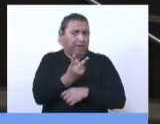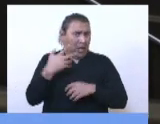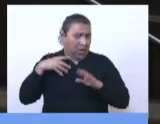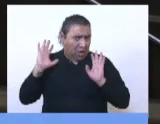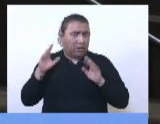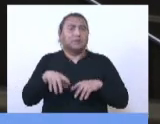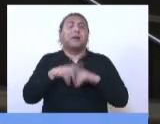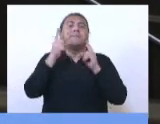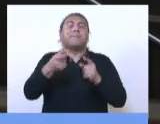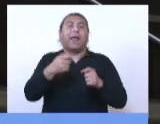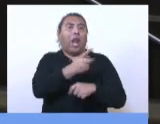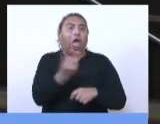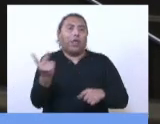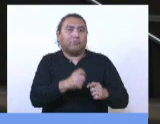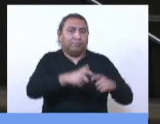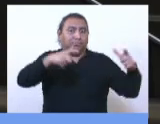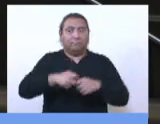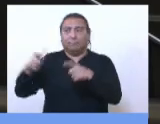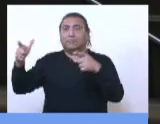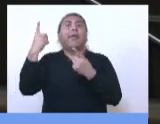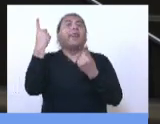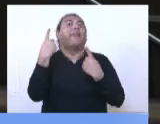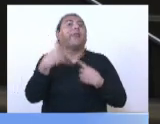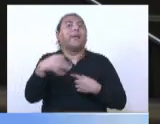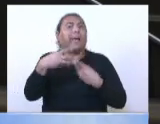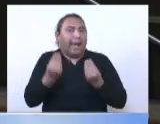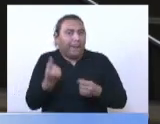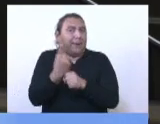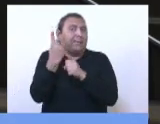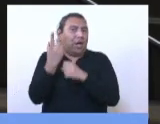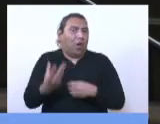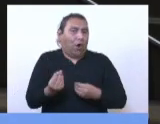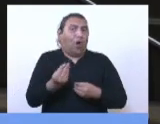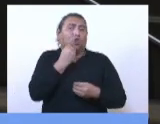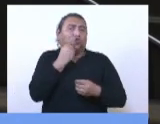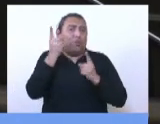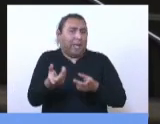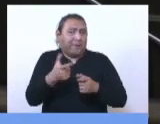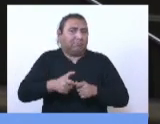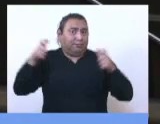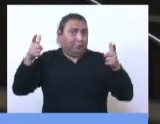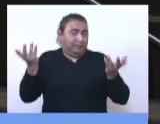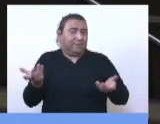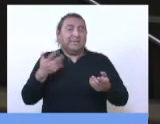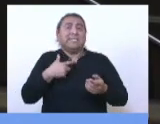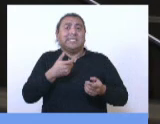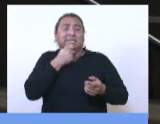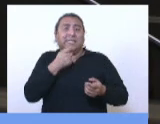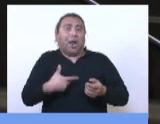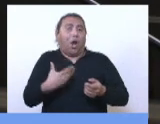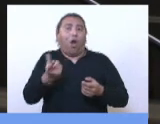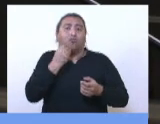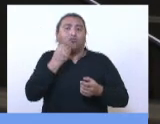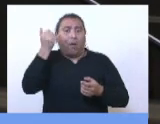pero para que crezca esto tiene que ser el consumo también es el consumo y cómo va que es el consumo si el salario recupera